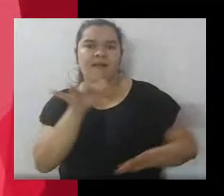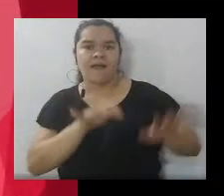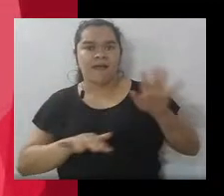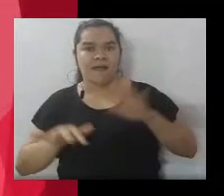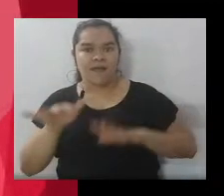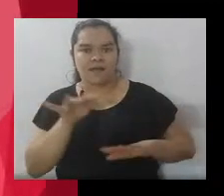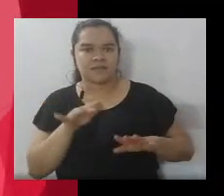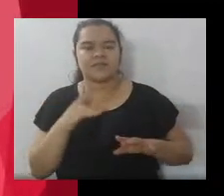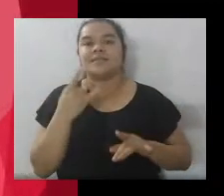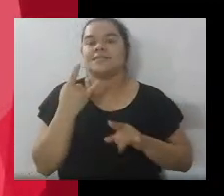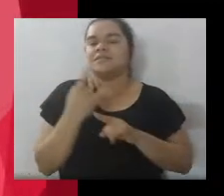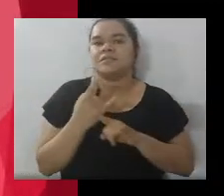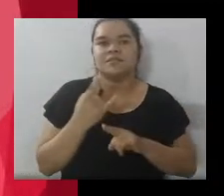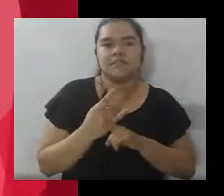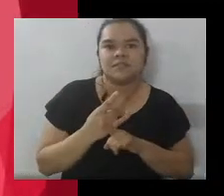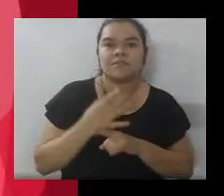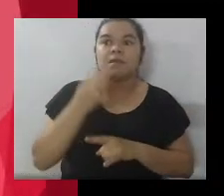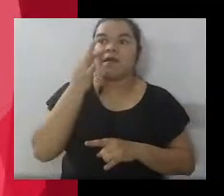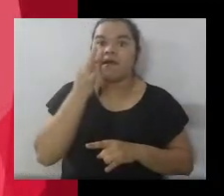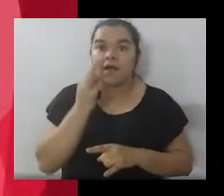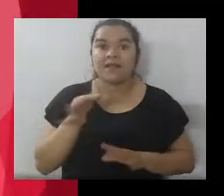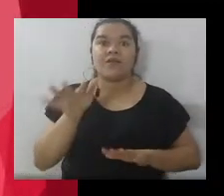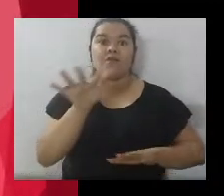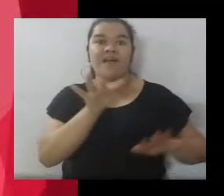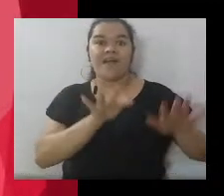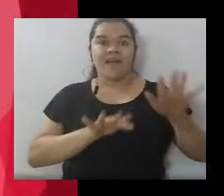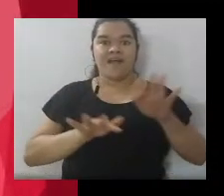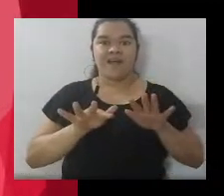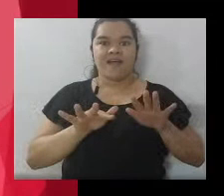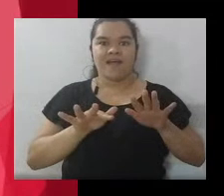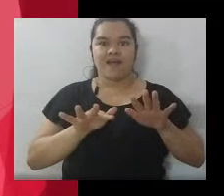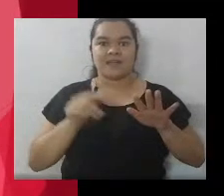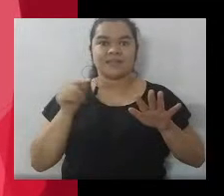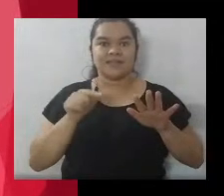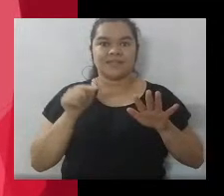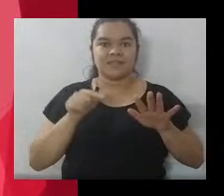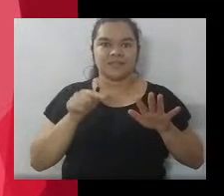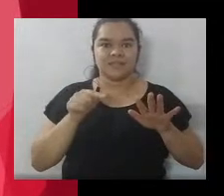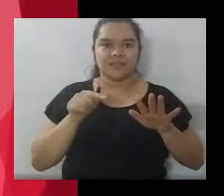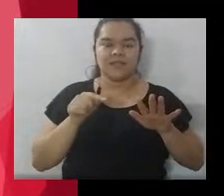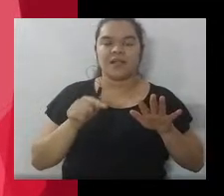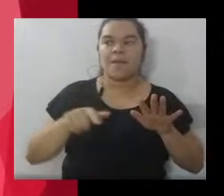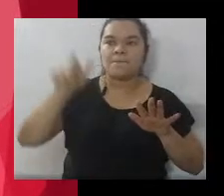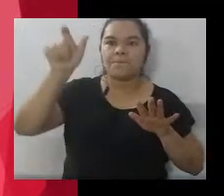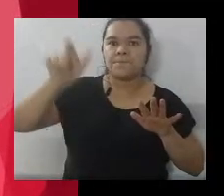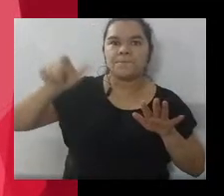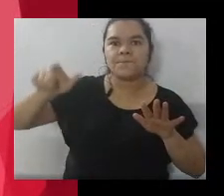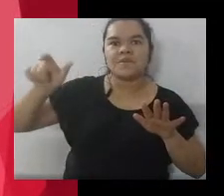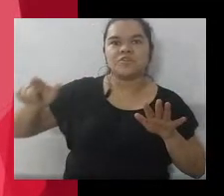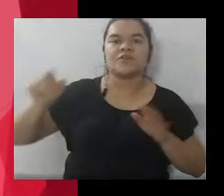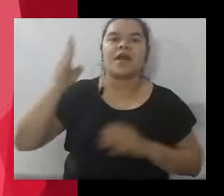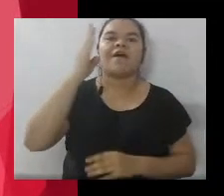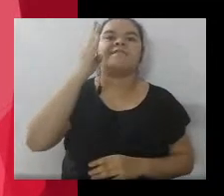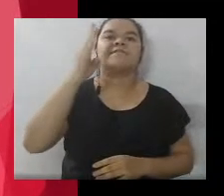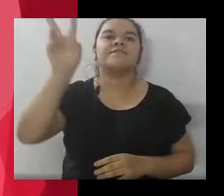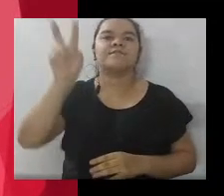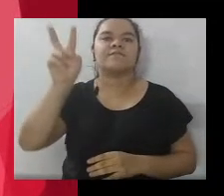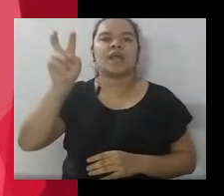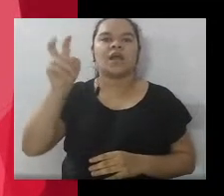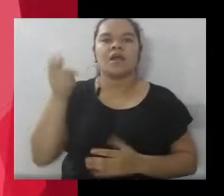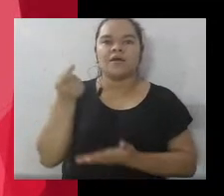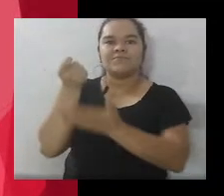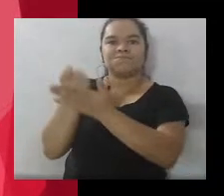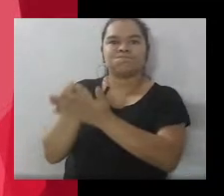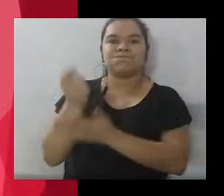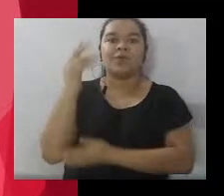vez que se va a realizar un evento siempre se llama a becas y se proporciona